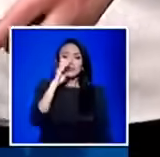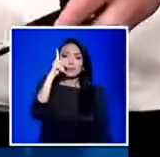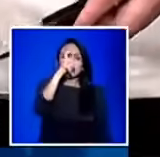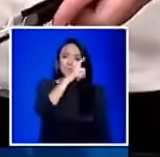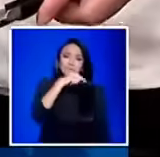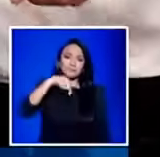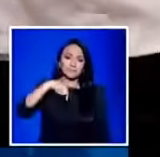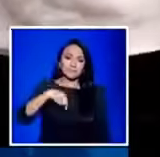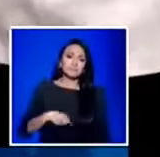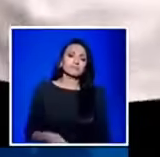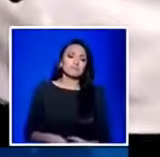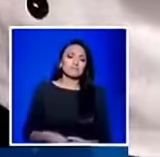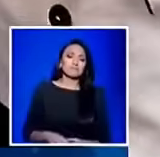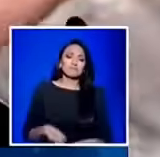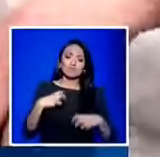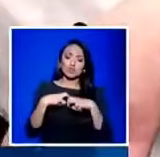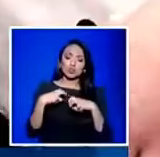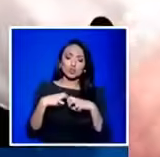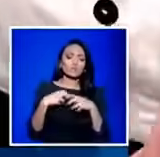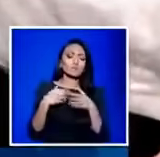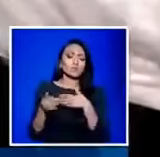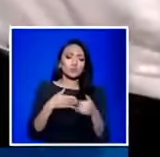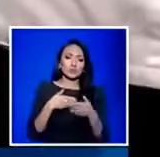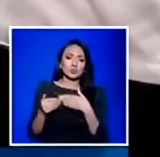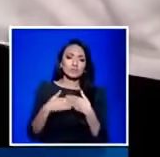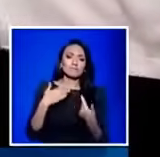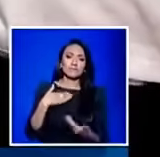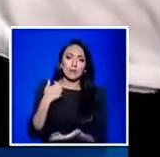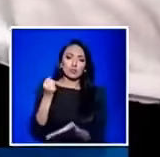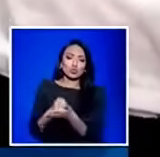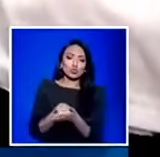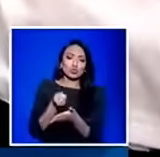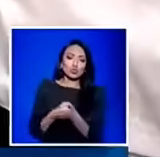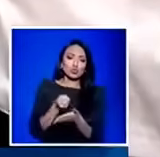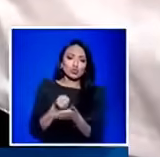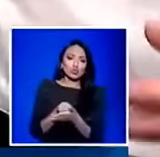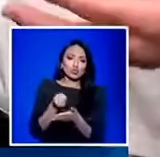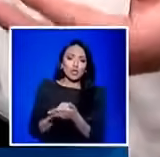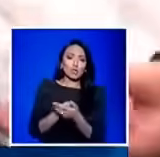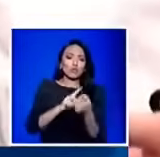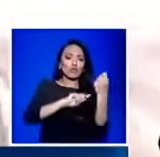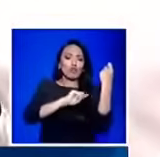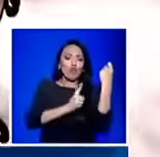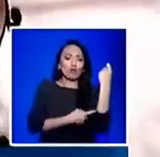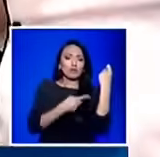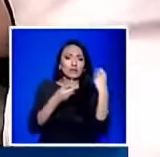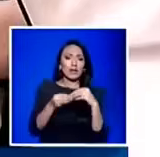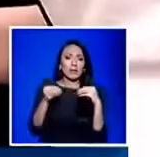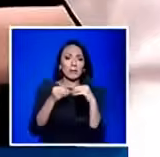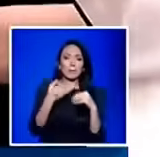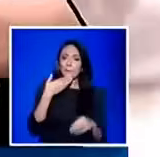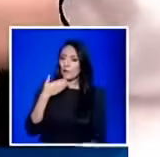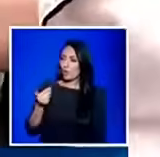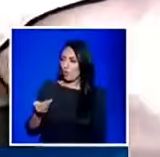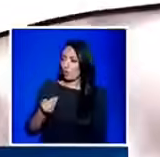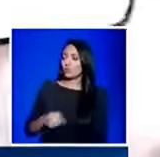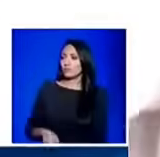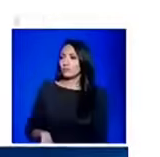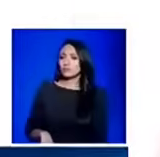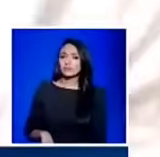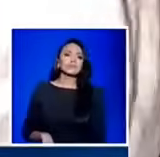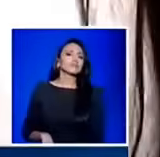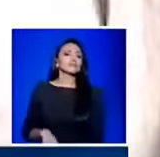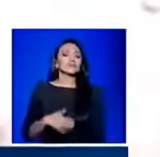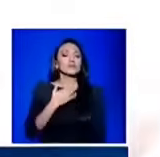complicadas. Entonces ha sido demasiado duro, pero ahí estamos luchando, fortaleciéndonos y dando justamente lo mejor de nosotros. Muy bien,